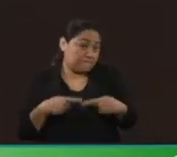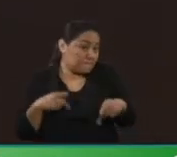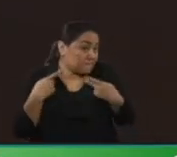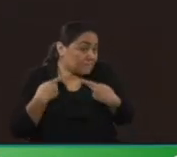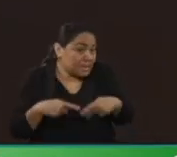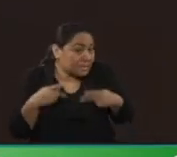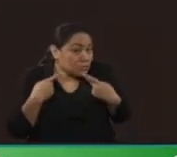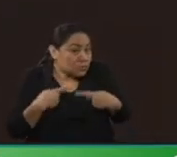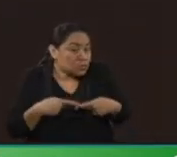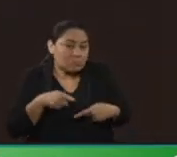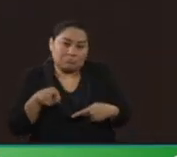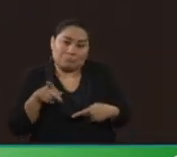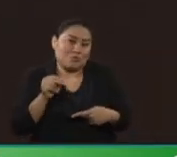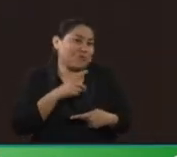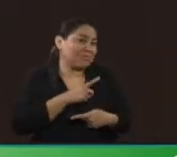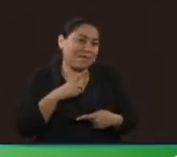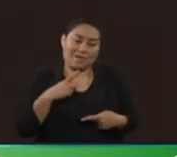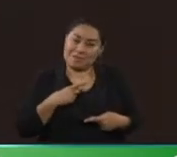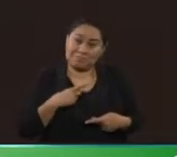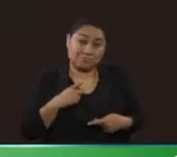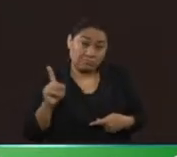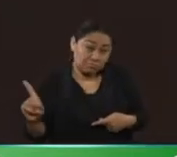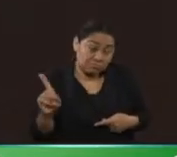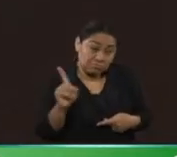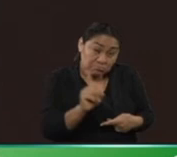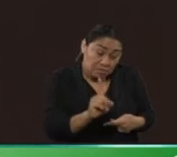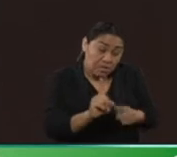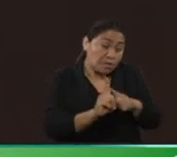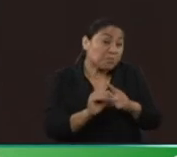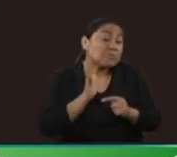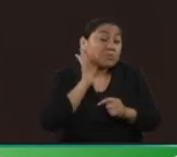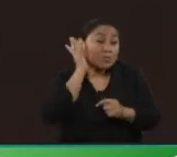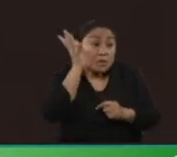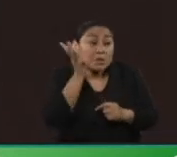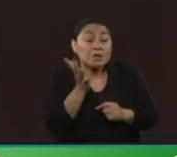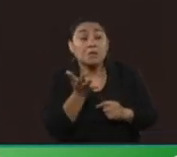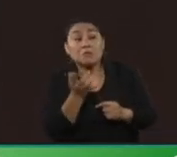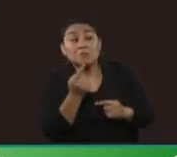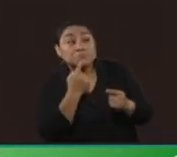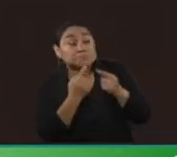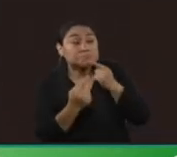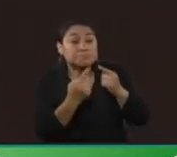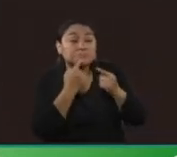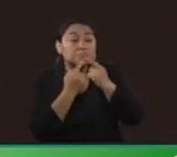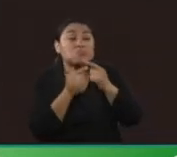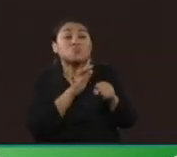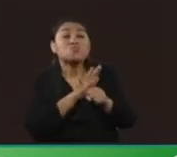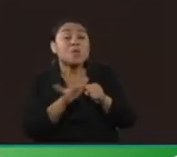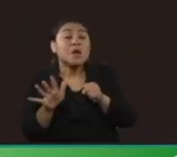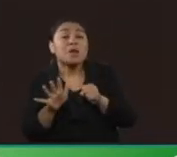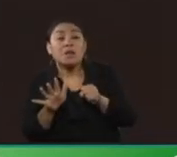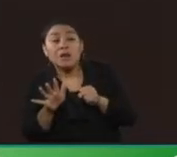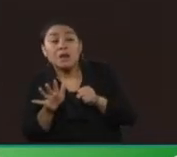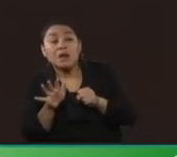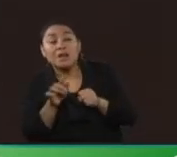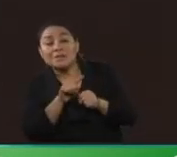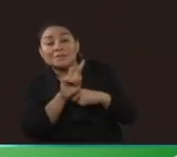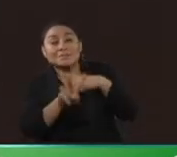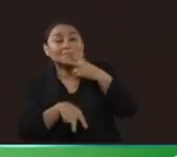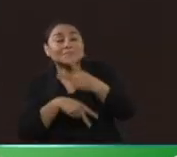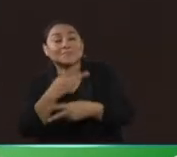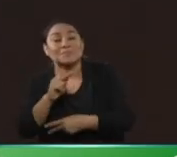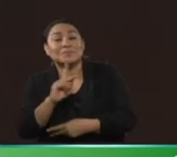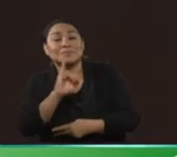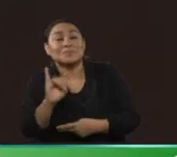son las pertinentes sean quienes vayan a determinar el rumbo de la vida de quienes acudan al poder